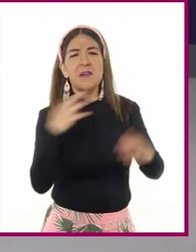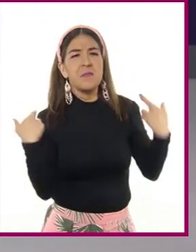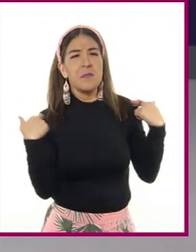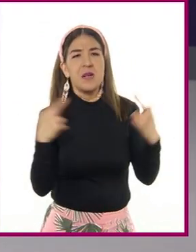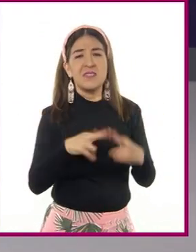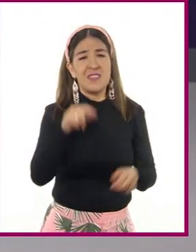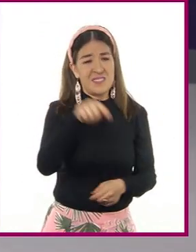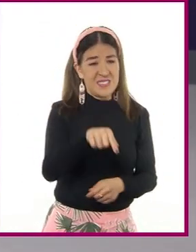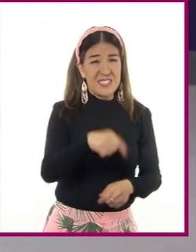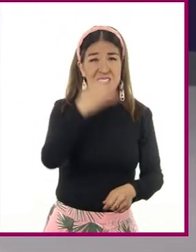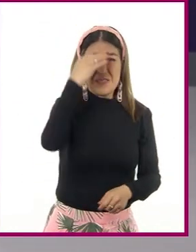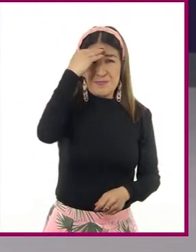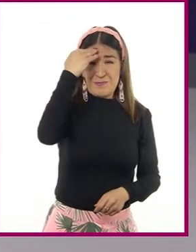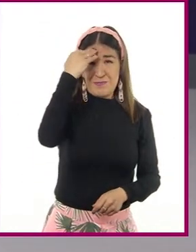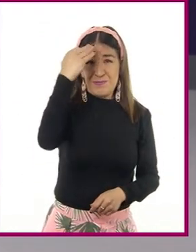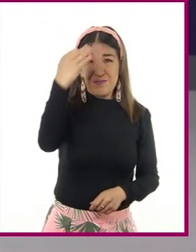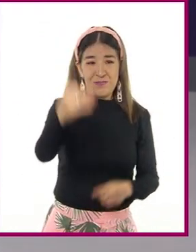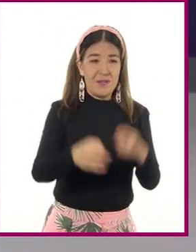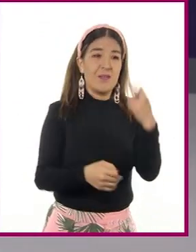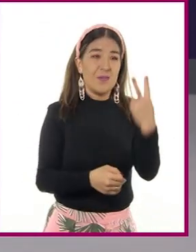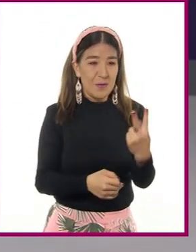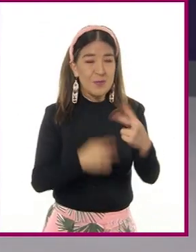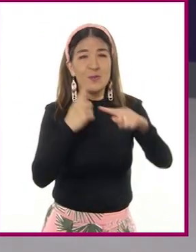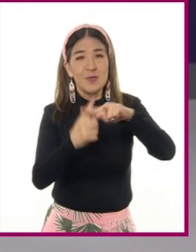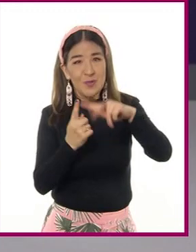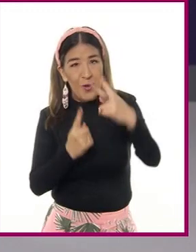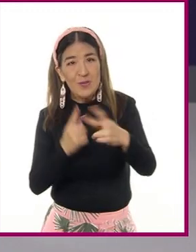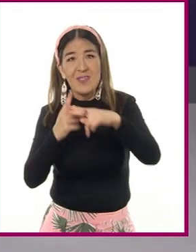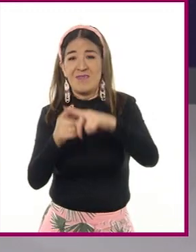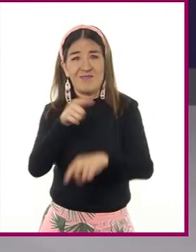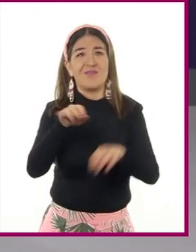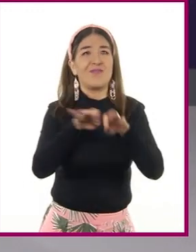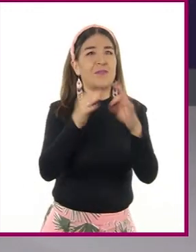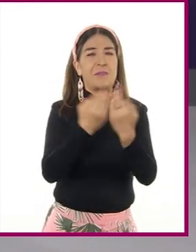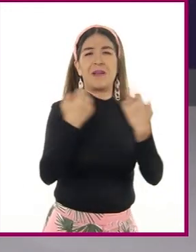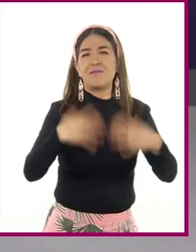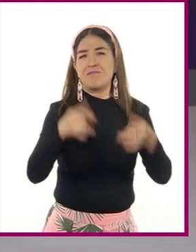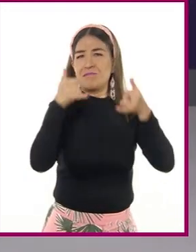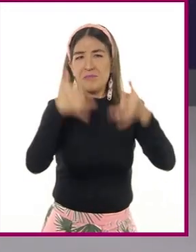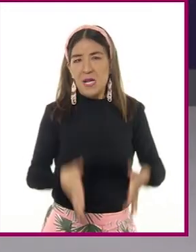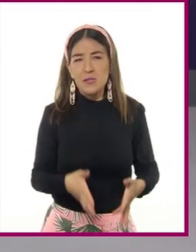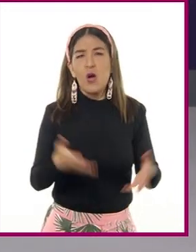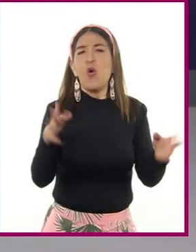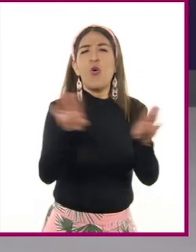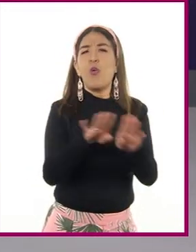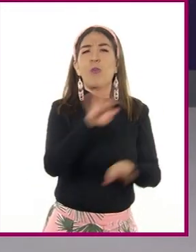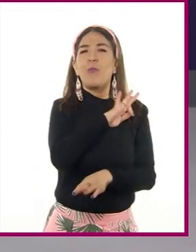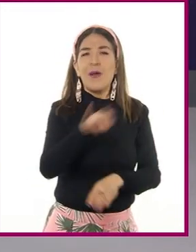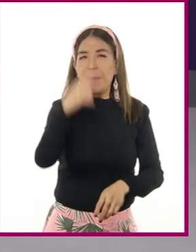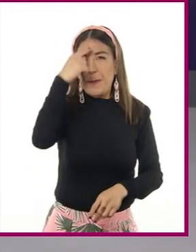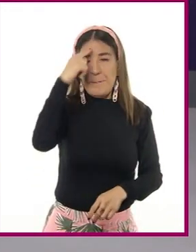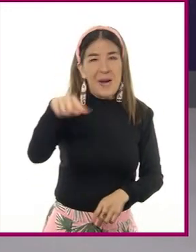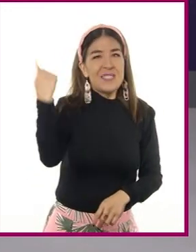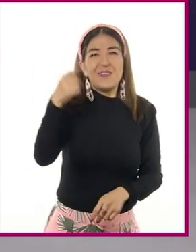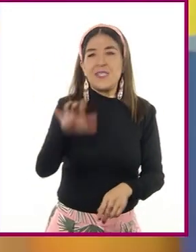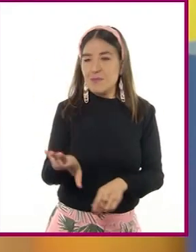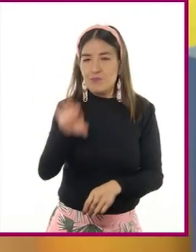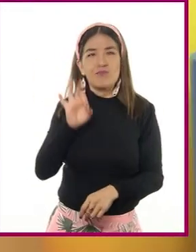muy tardado estar pensando en cada término de la sucesión de esta manera. ¿Cuál es la forma de encontrar un término más